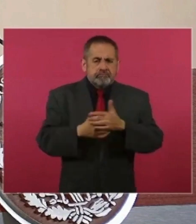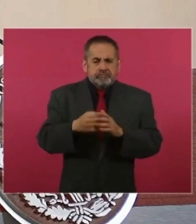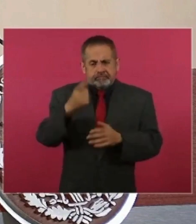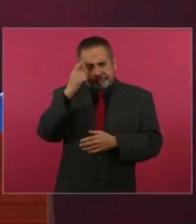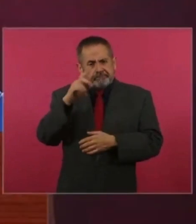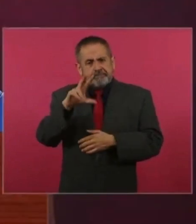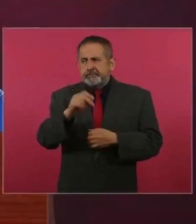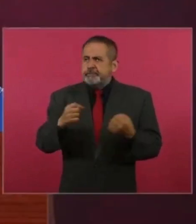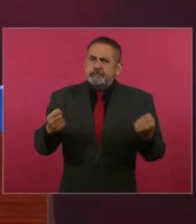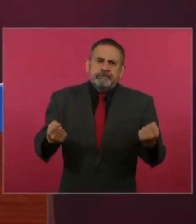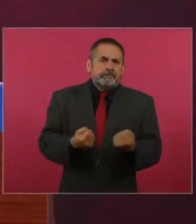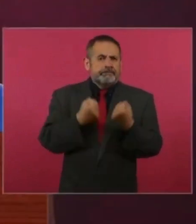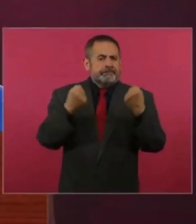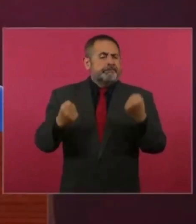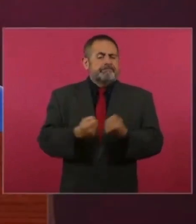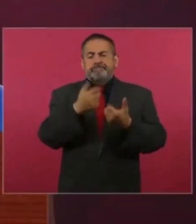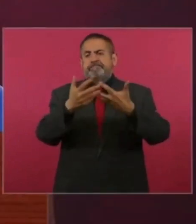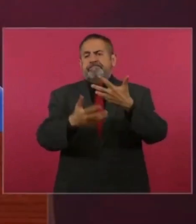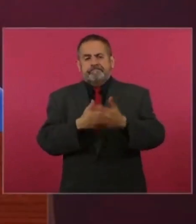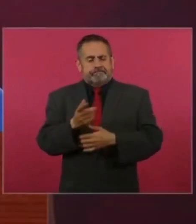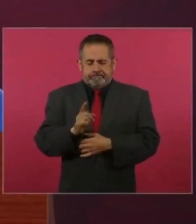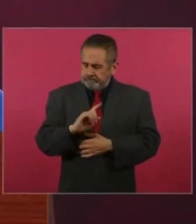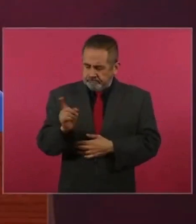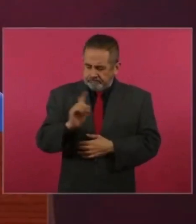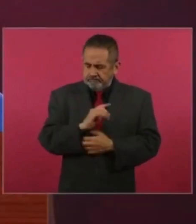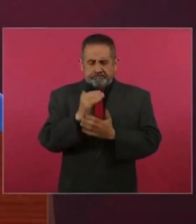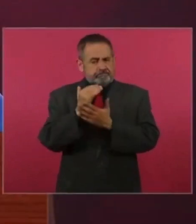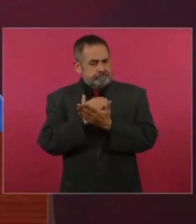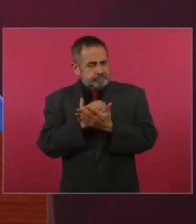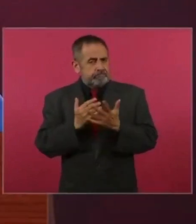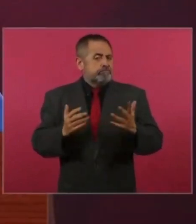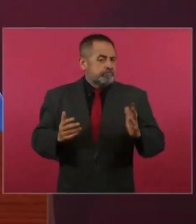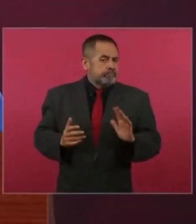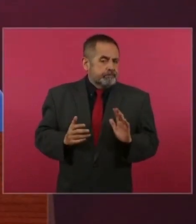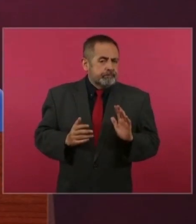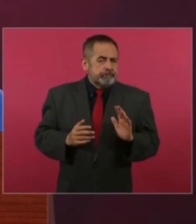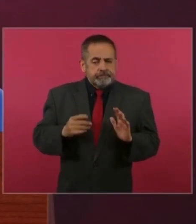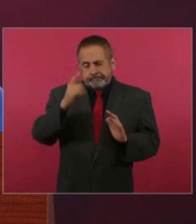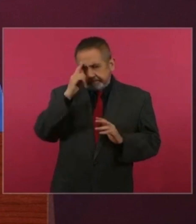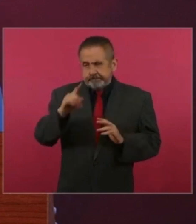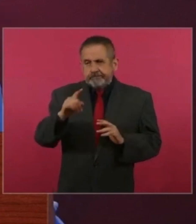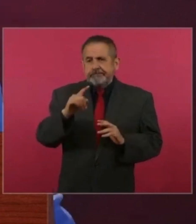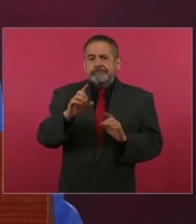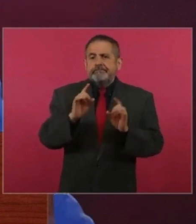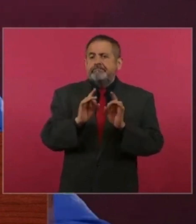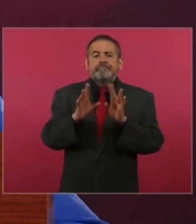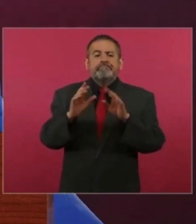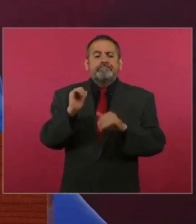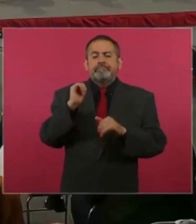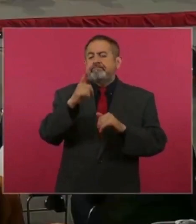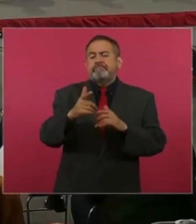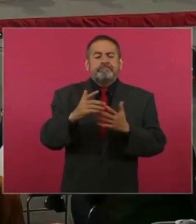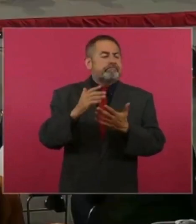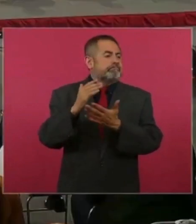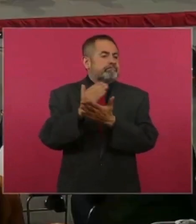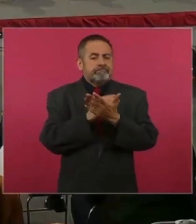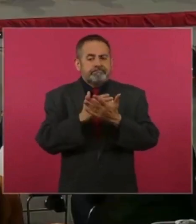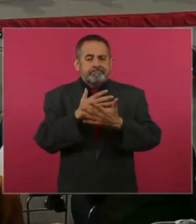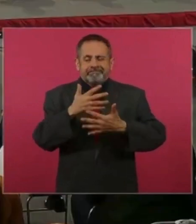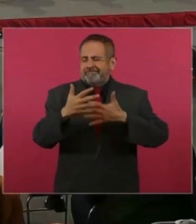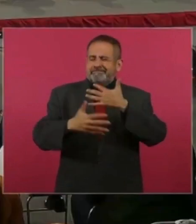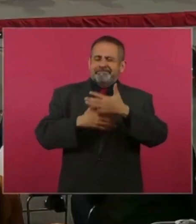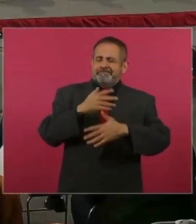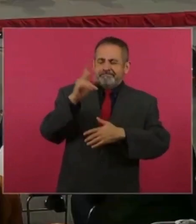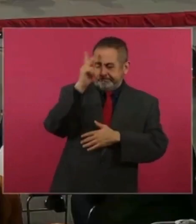confrontación. Esto para evitar cualquier tipo de mayor